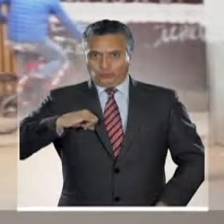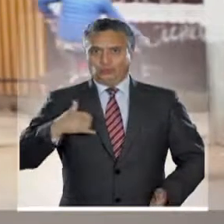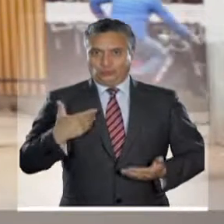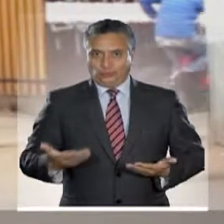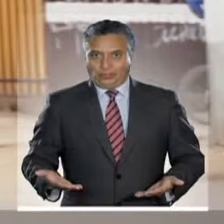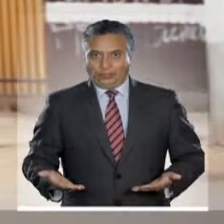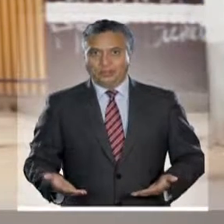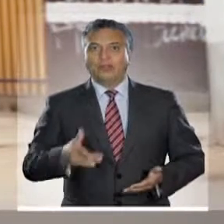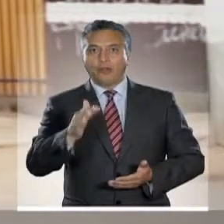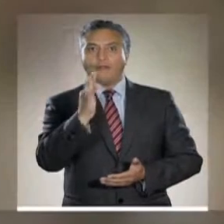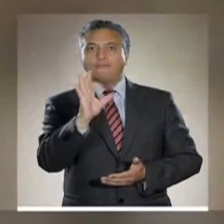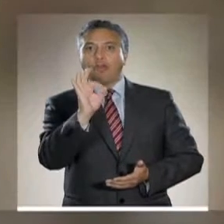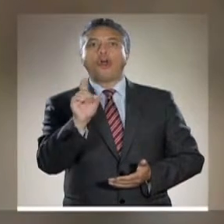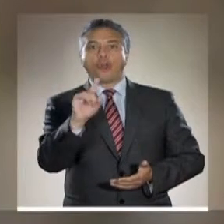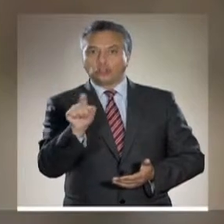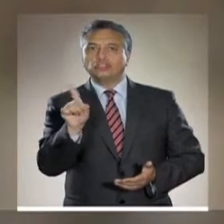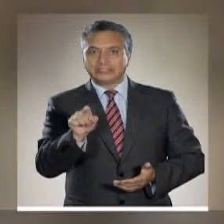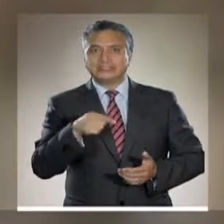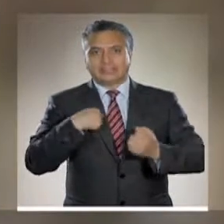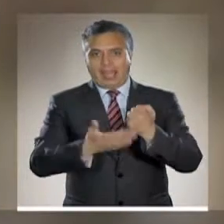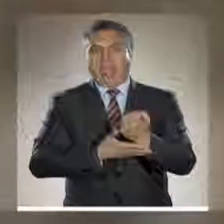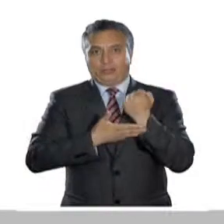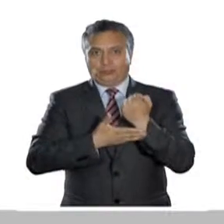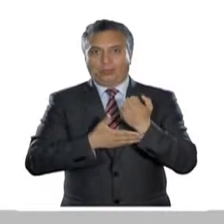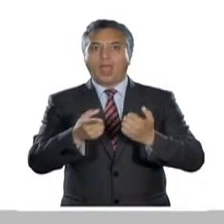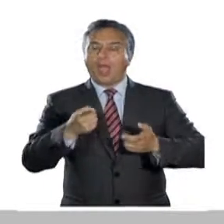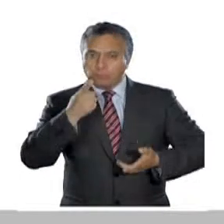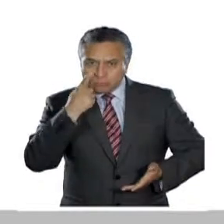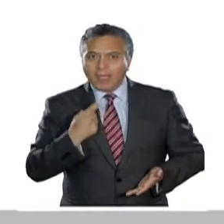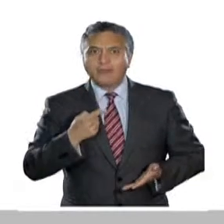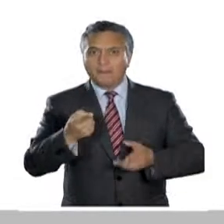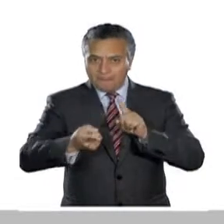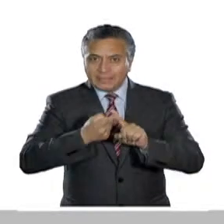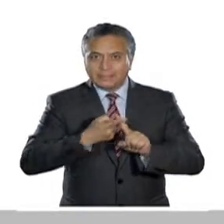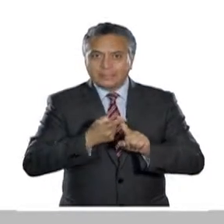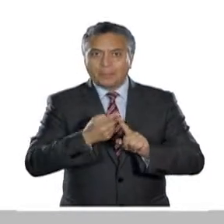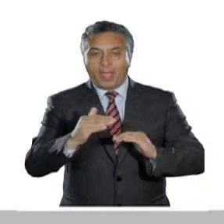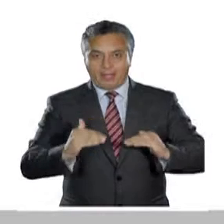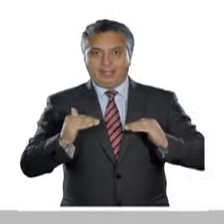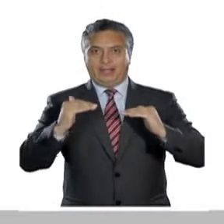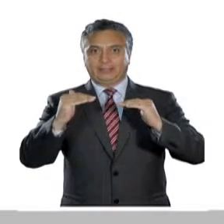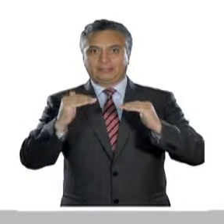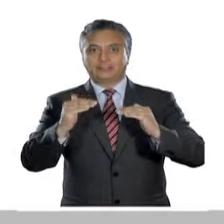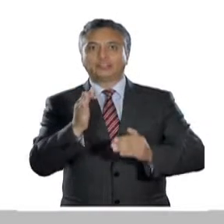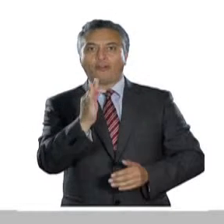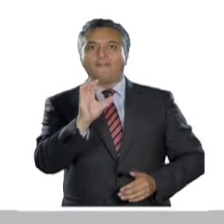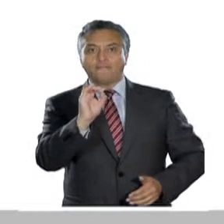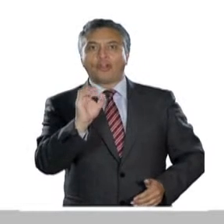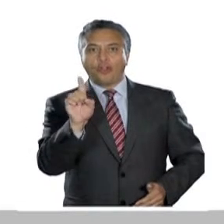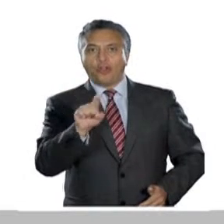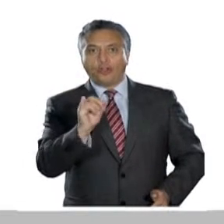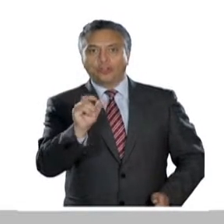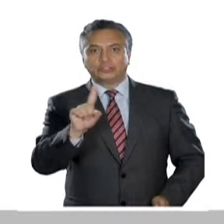orgullo grande para mí. FOSIS me ha ayudado harto. Atrévete, participa, crece.